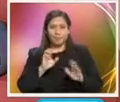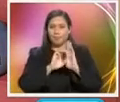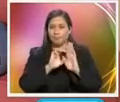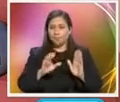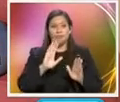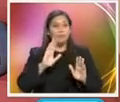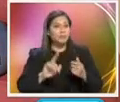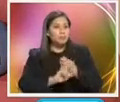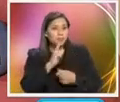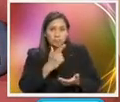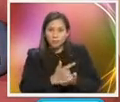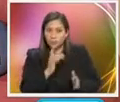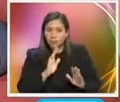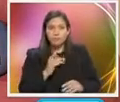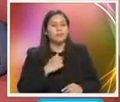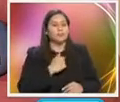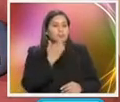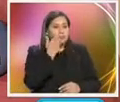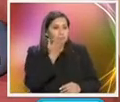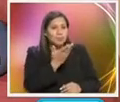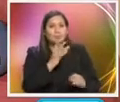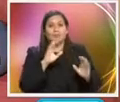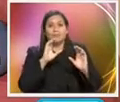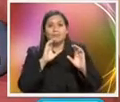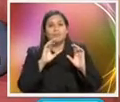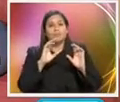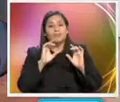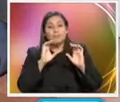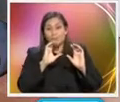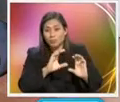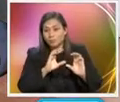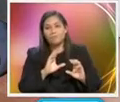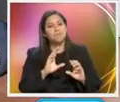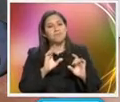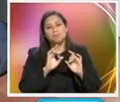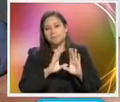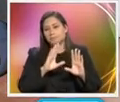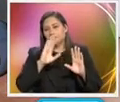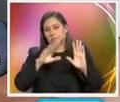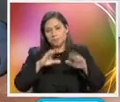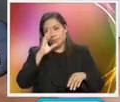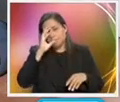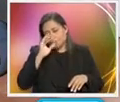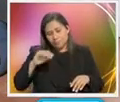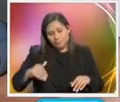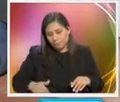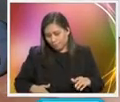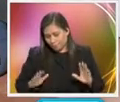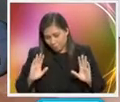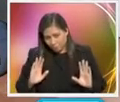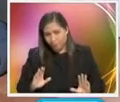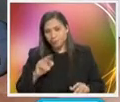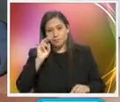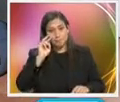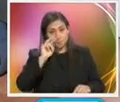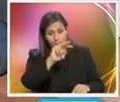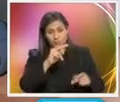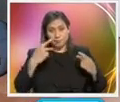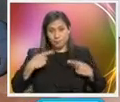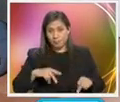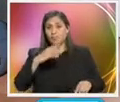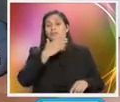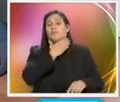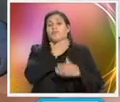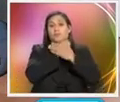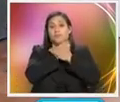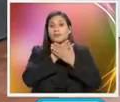en la tragedia, muchas veces por más que queramos prevenirlo, pues bueno, es un accidente y los accidentes pasan. Entonces si ya estamos viendo una persona que se está ahogando, pues